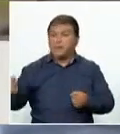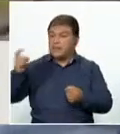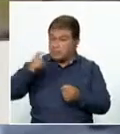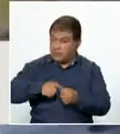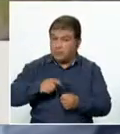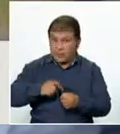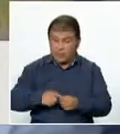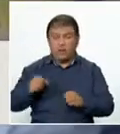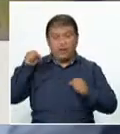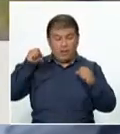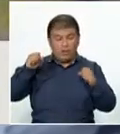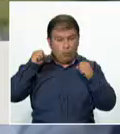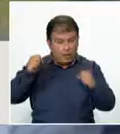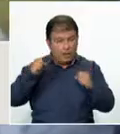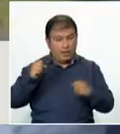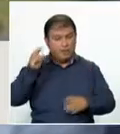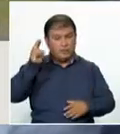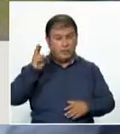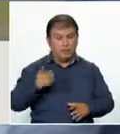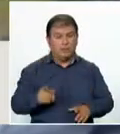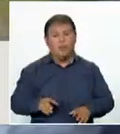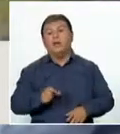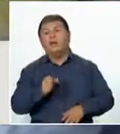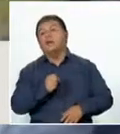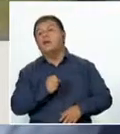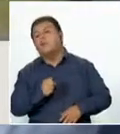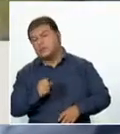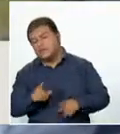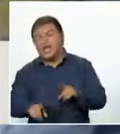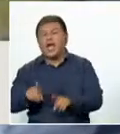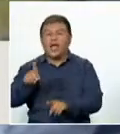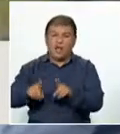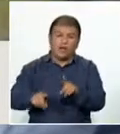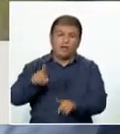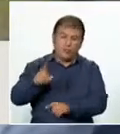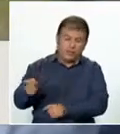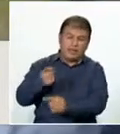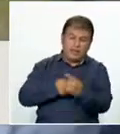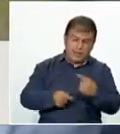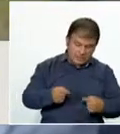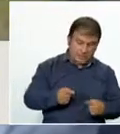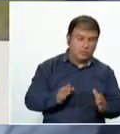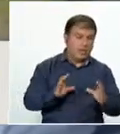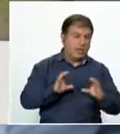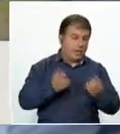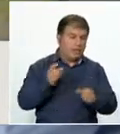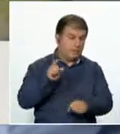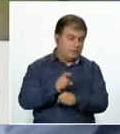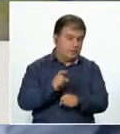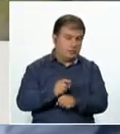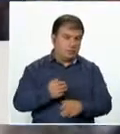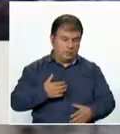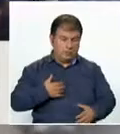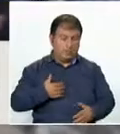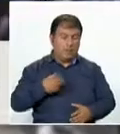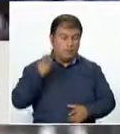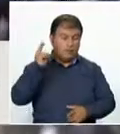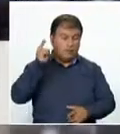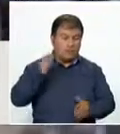participando en la huelga magisterial. Pero sí algunos están desarrollando clases. Sí, efectivamente hay una docente que está